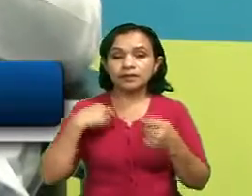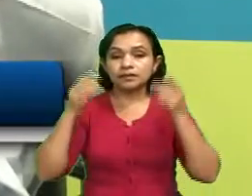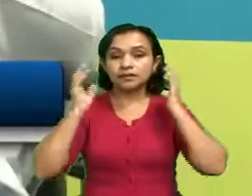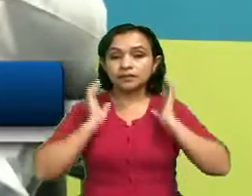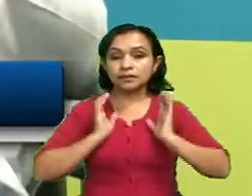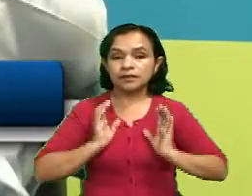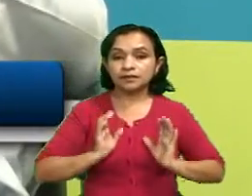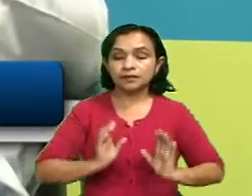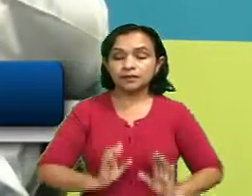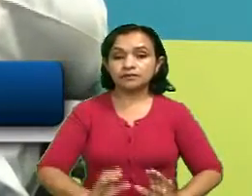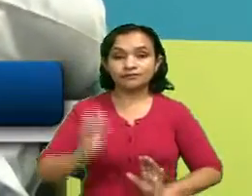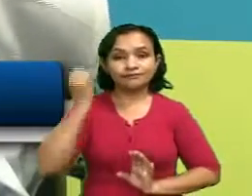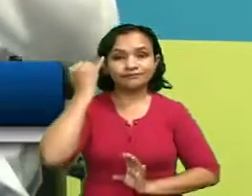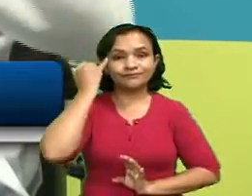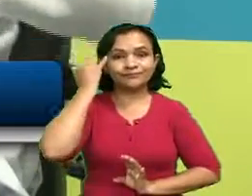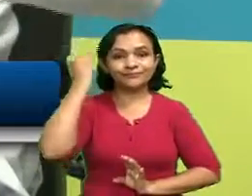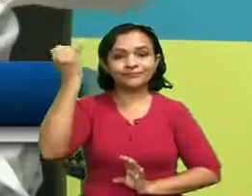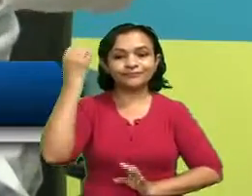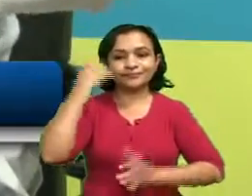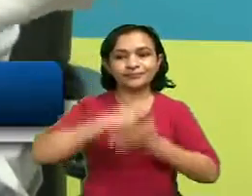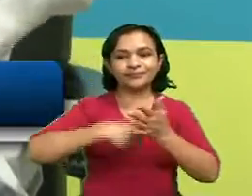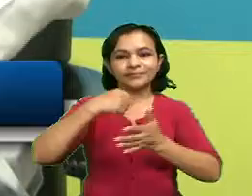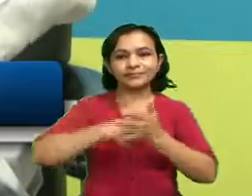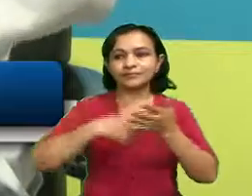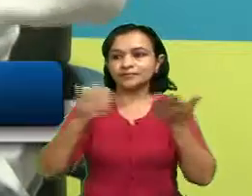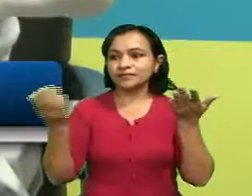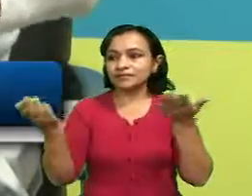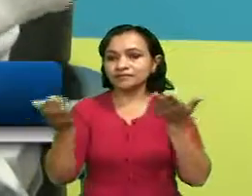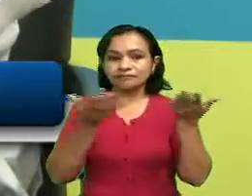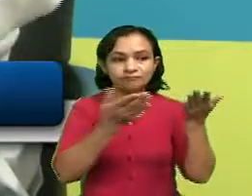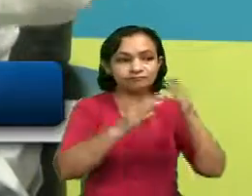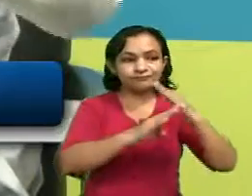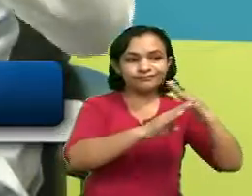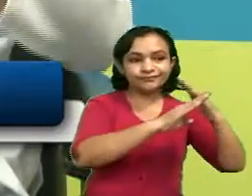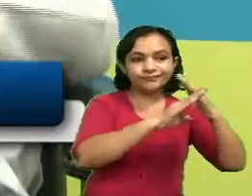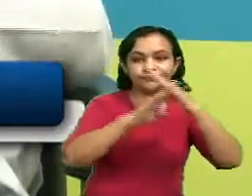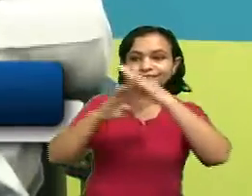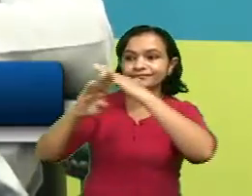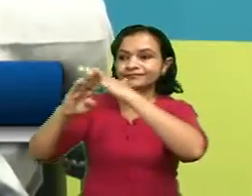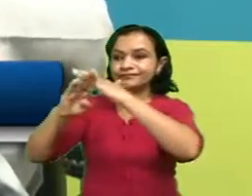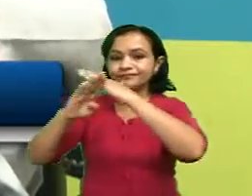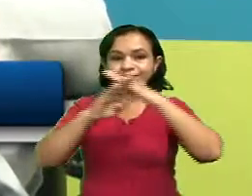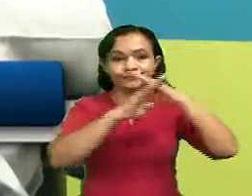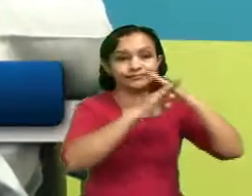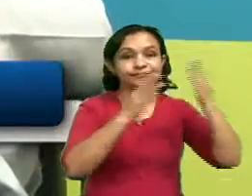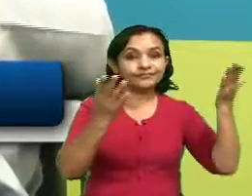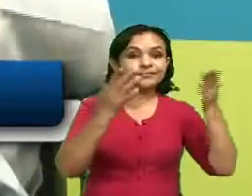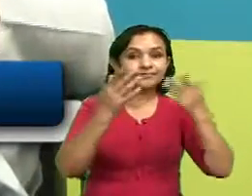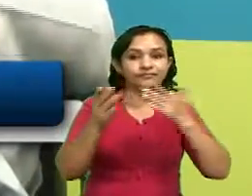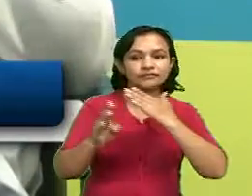organismo es inteligente, él se defiende de los virus externos, de que no tenemos en nuestro cuerpo.